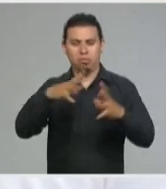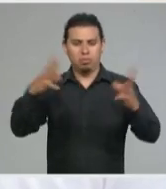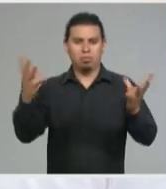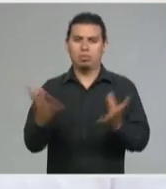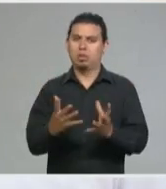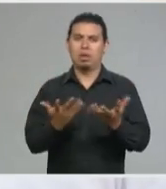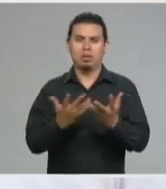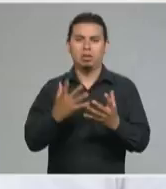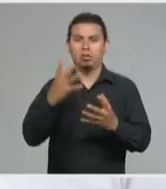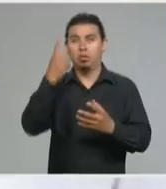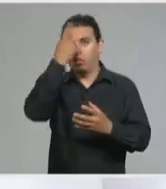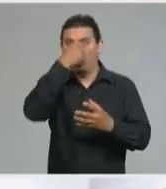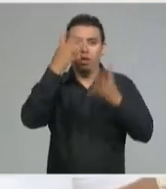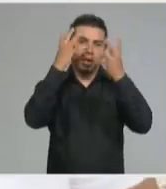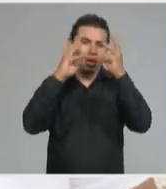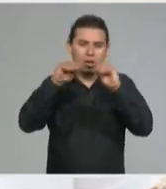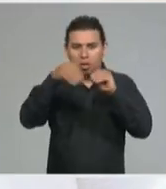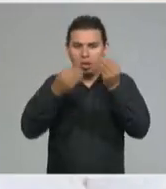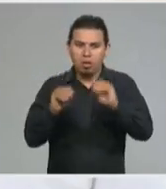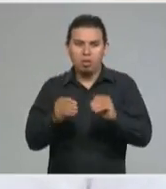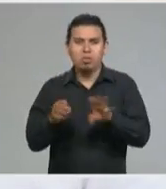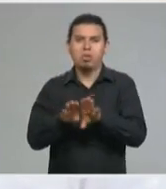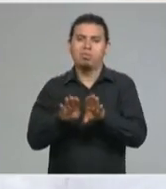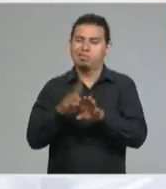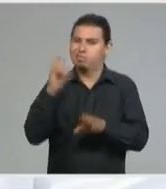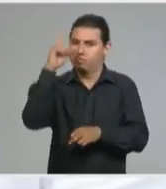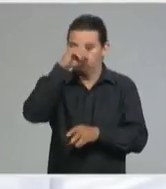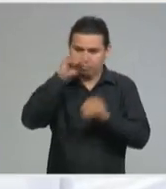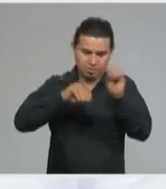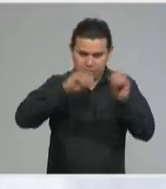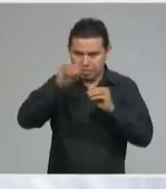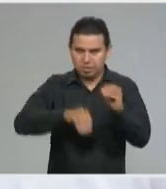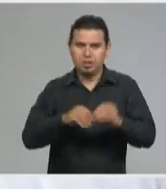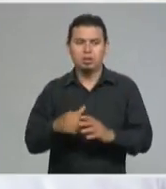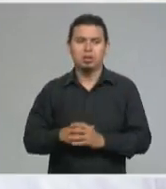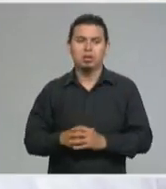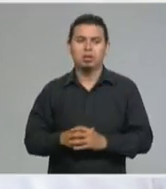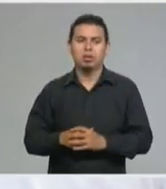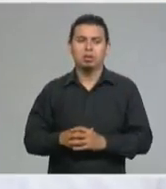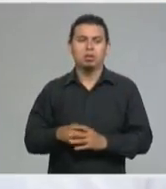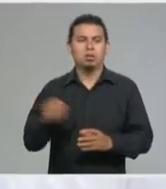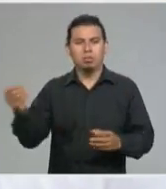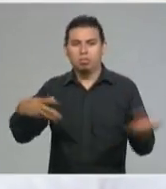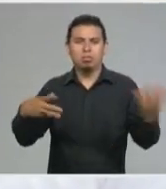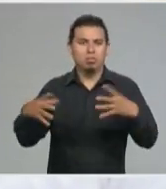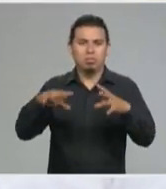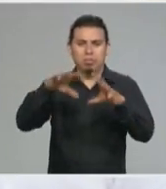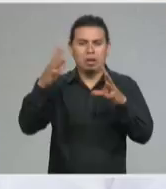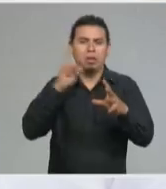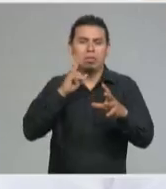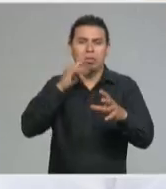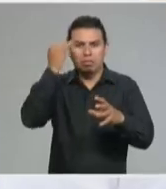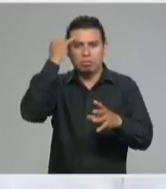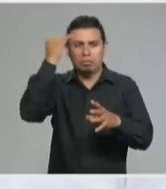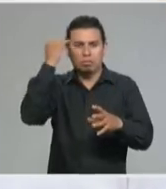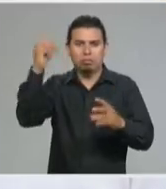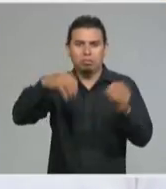varias figuras con el conocimiento de los demás globeros que a veces nos aportan y nosotros aportamos lo poquito que sabemos.